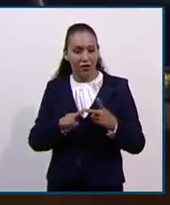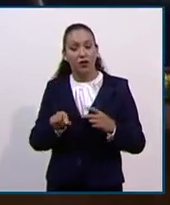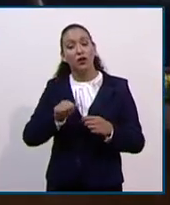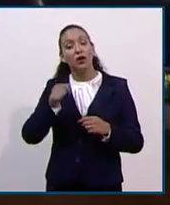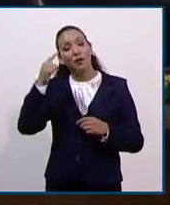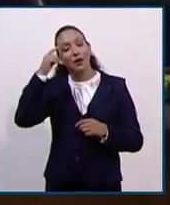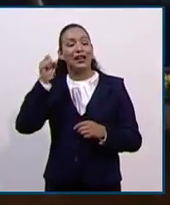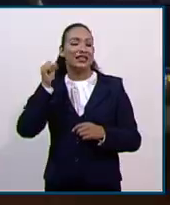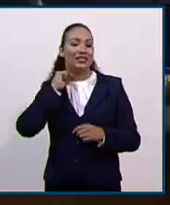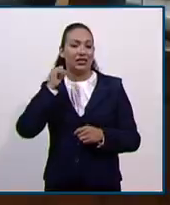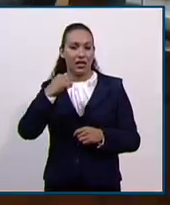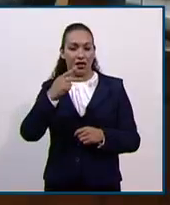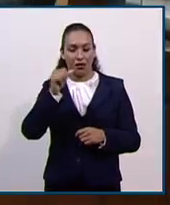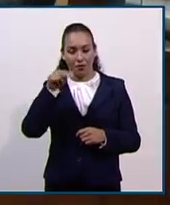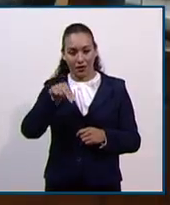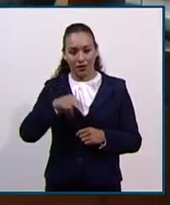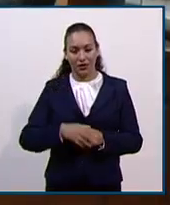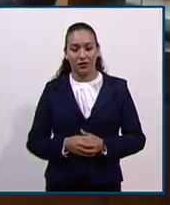PAN.